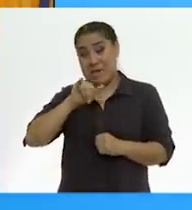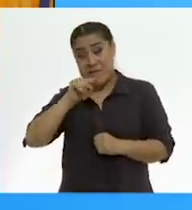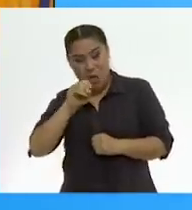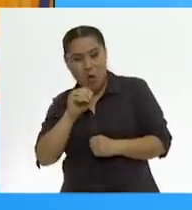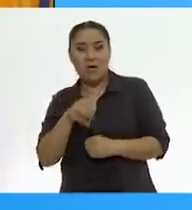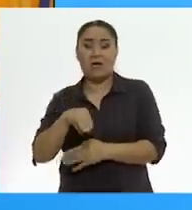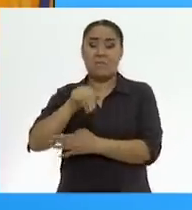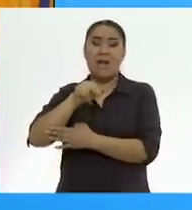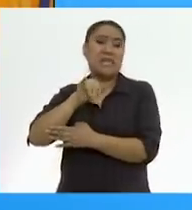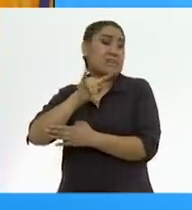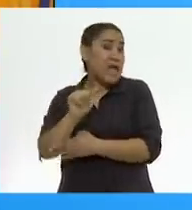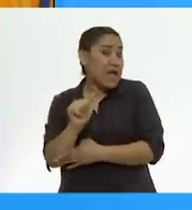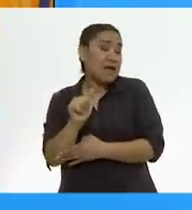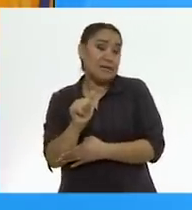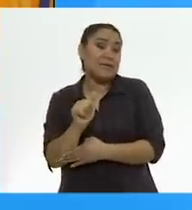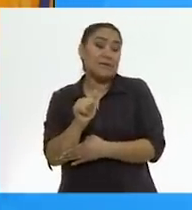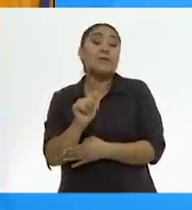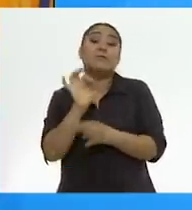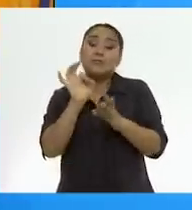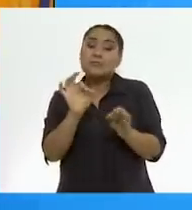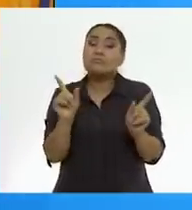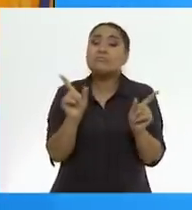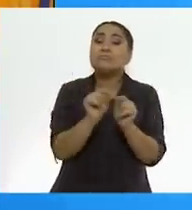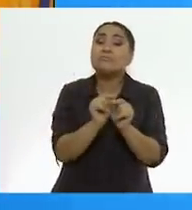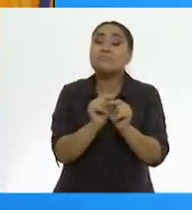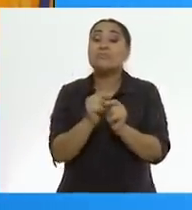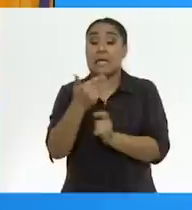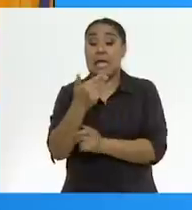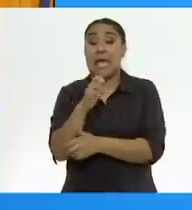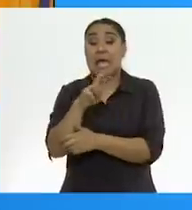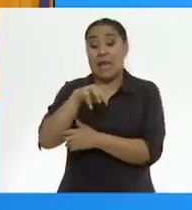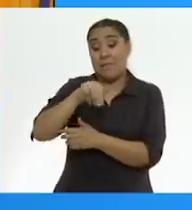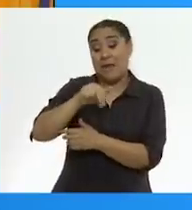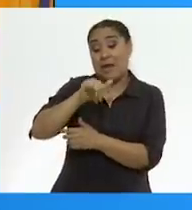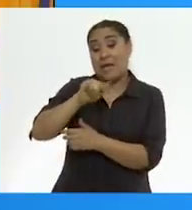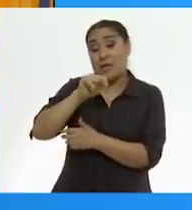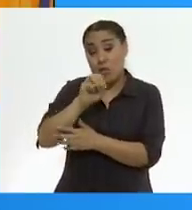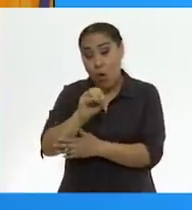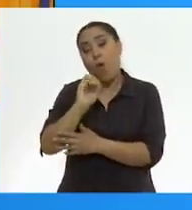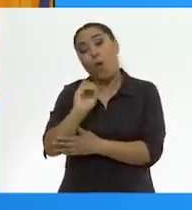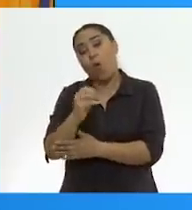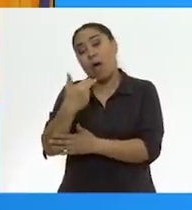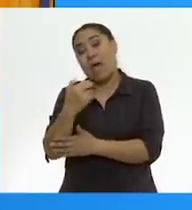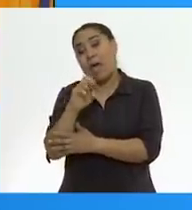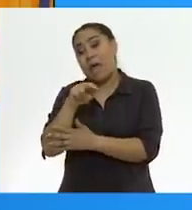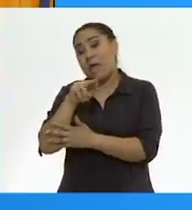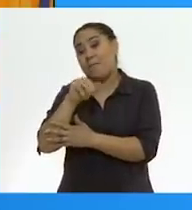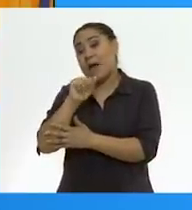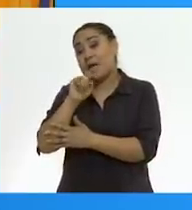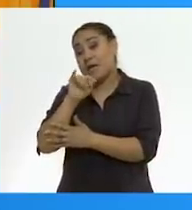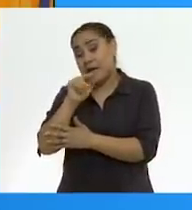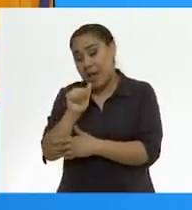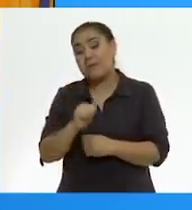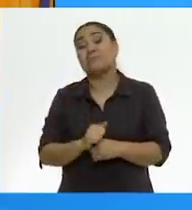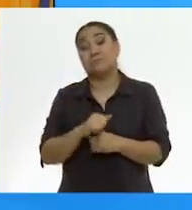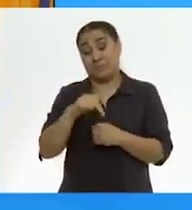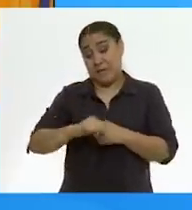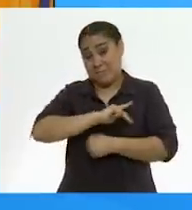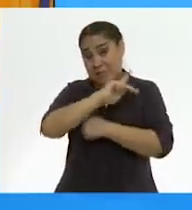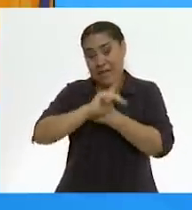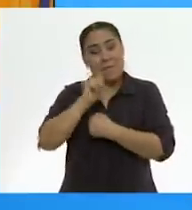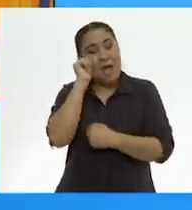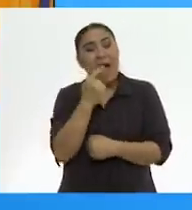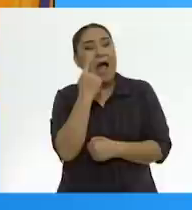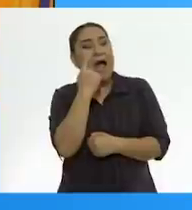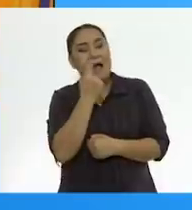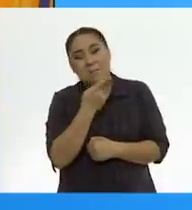manita? Que surge de la abreviación de hermanito o hermanita. Y en nuestro país, algunas personas usan esta